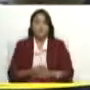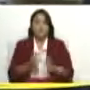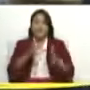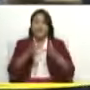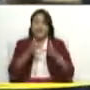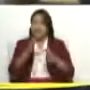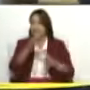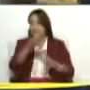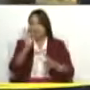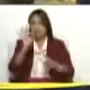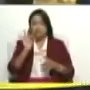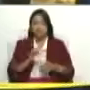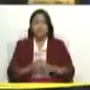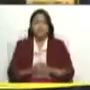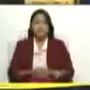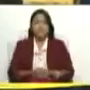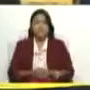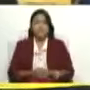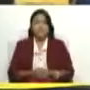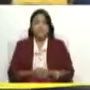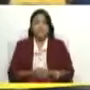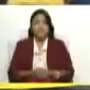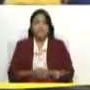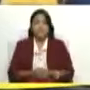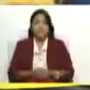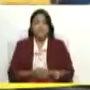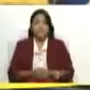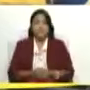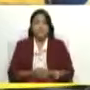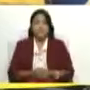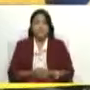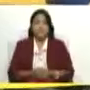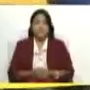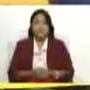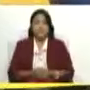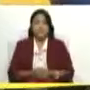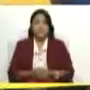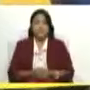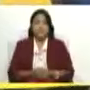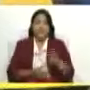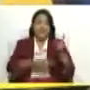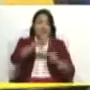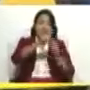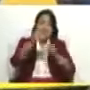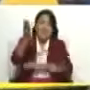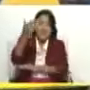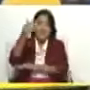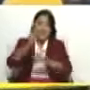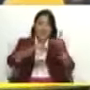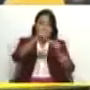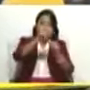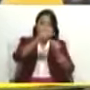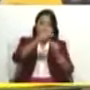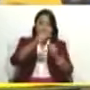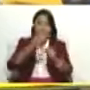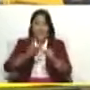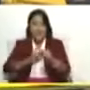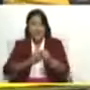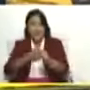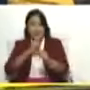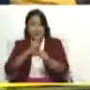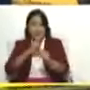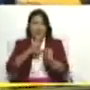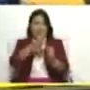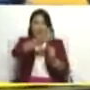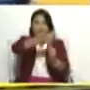ganada una medalla por cada estrella de nuestro tricolor Así que cumplieron